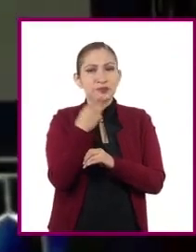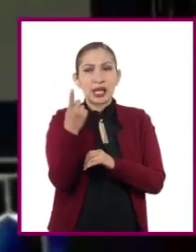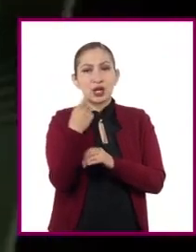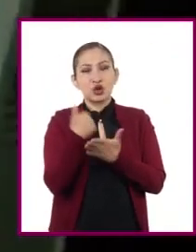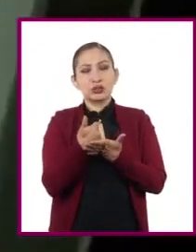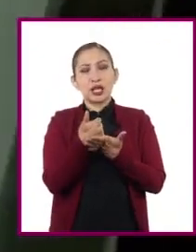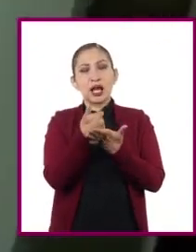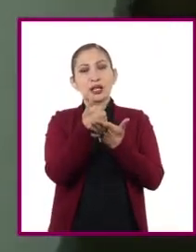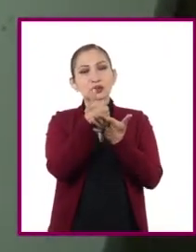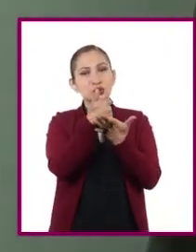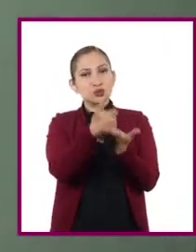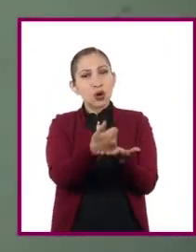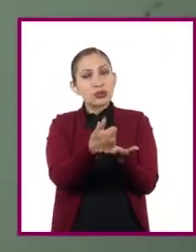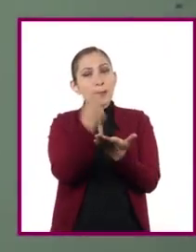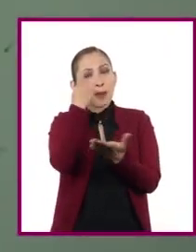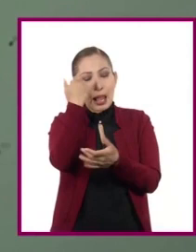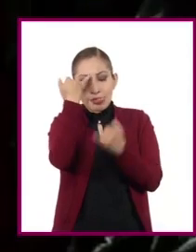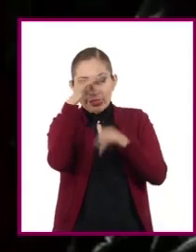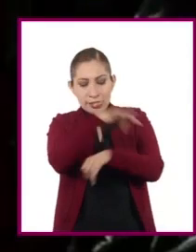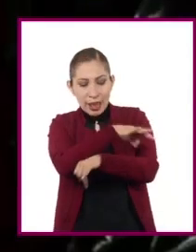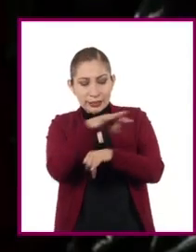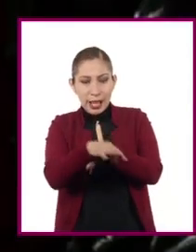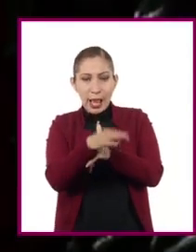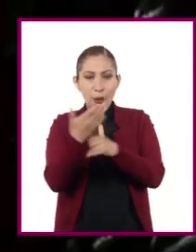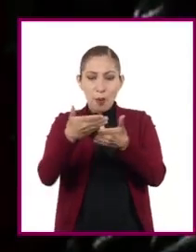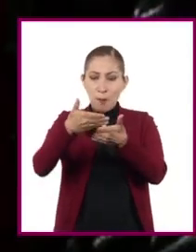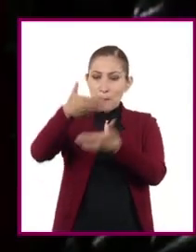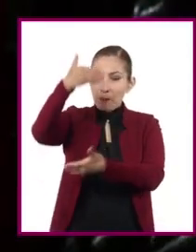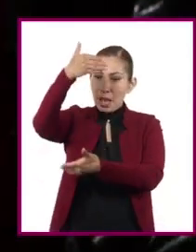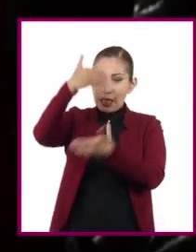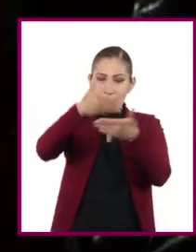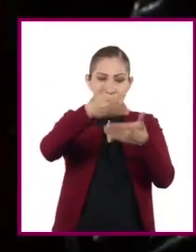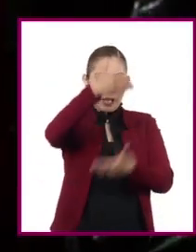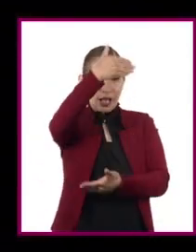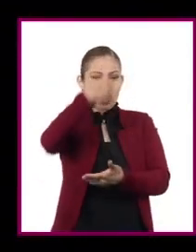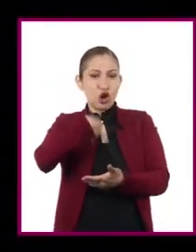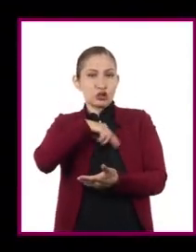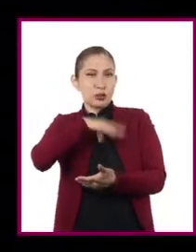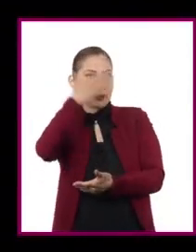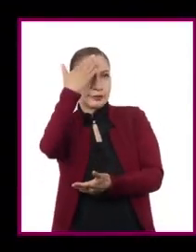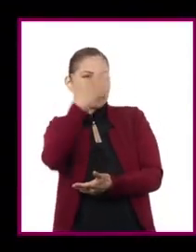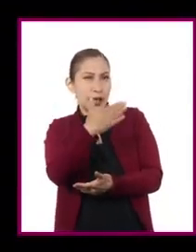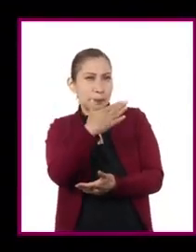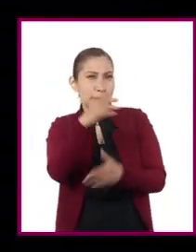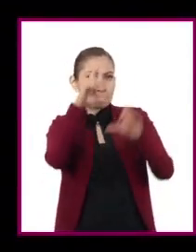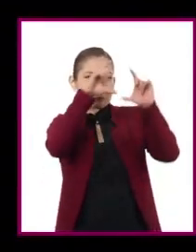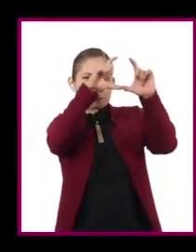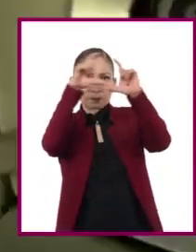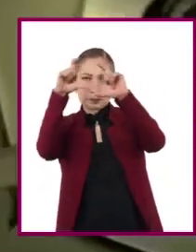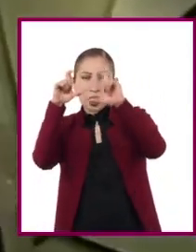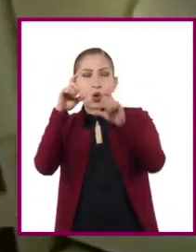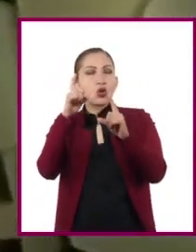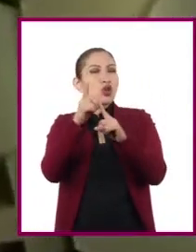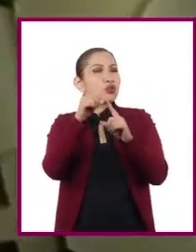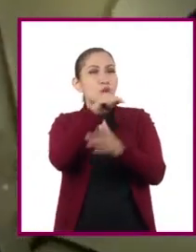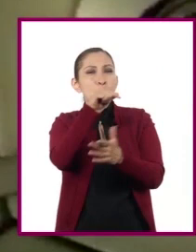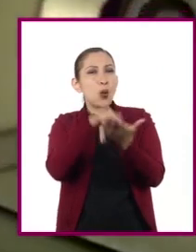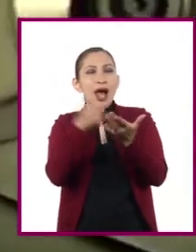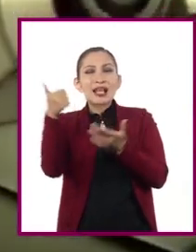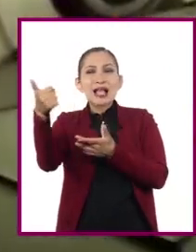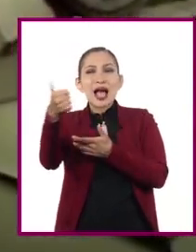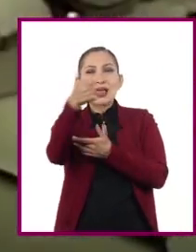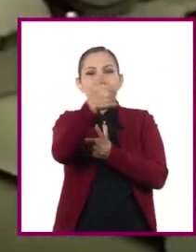que nos permite diseñar unas pantallas en donde nosotros sabemos cuál es la ubicación